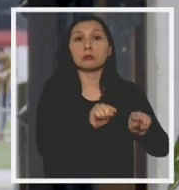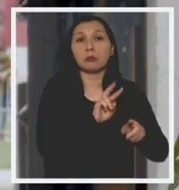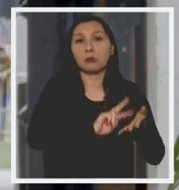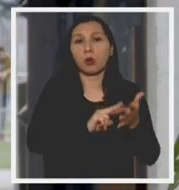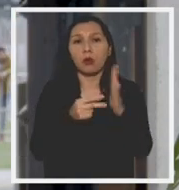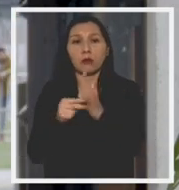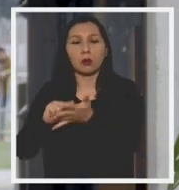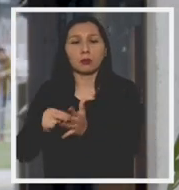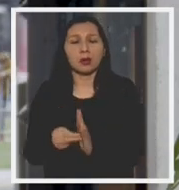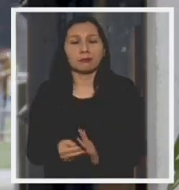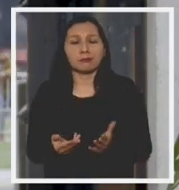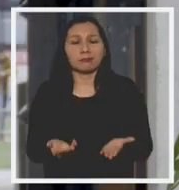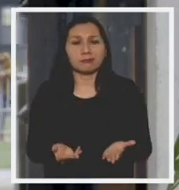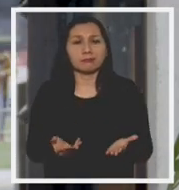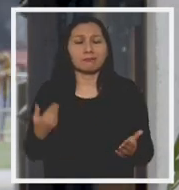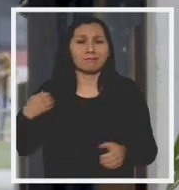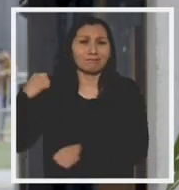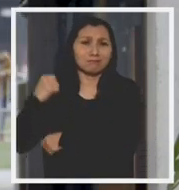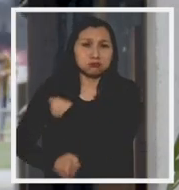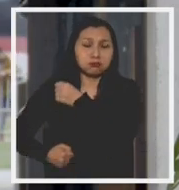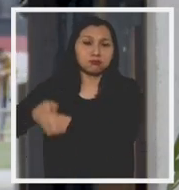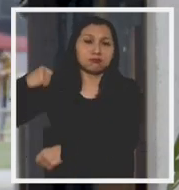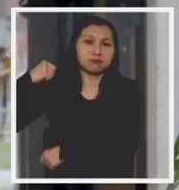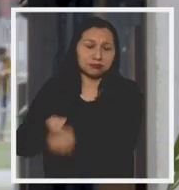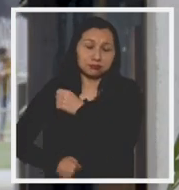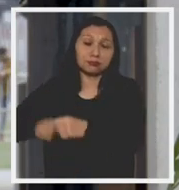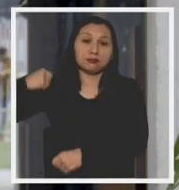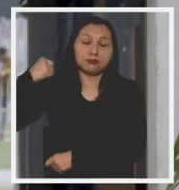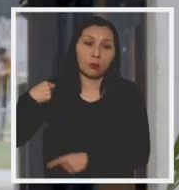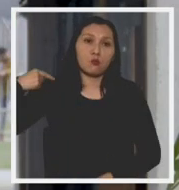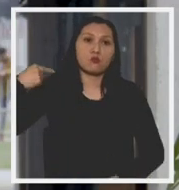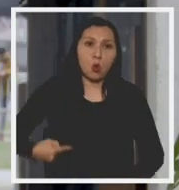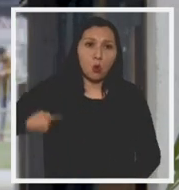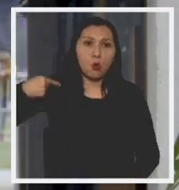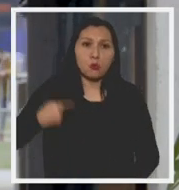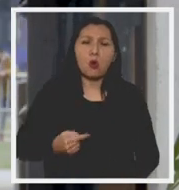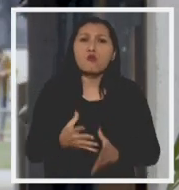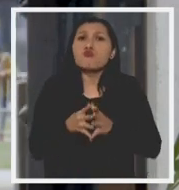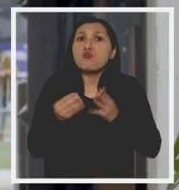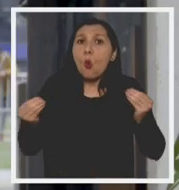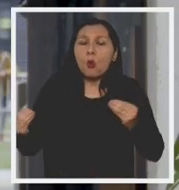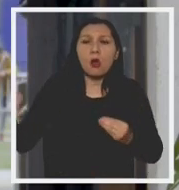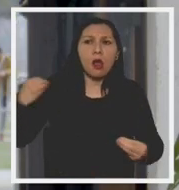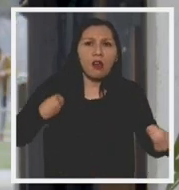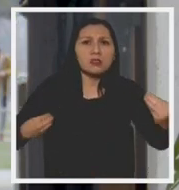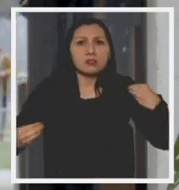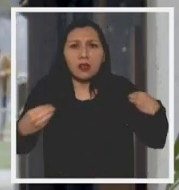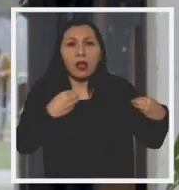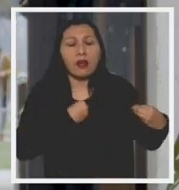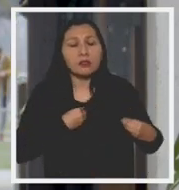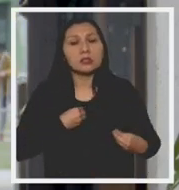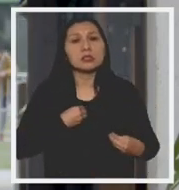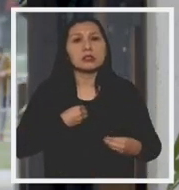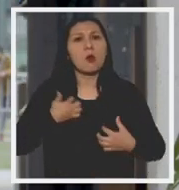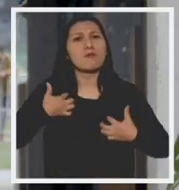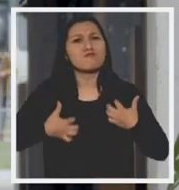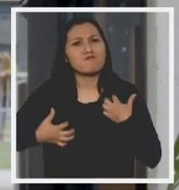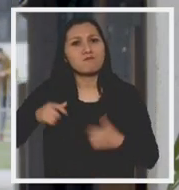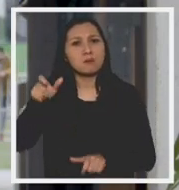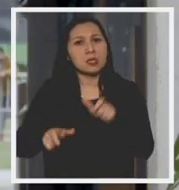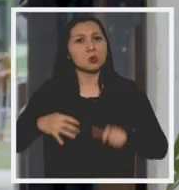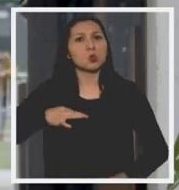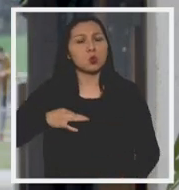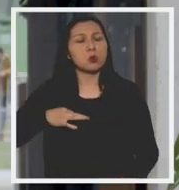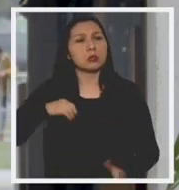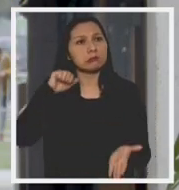problemas. Pasaron años y años, hubo muchas advertencias del malestar ciudadano, muchas advertencias del